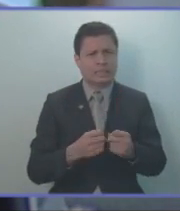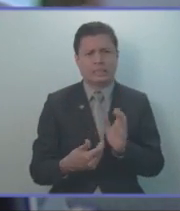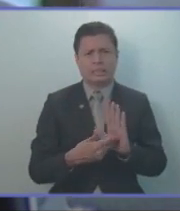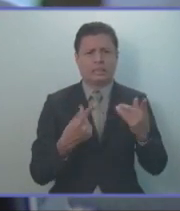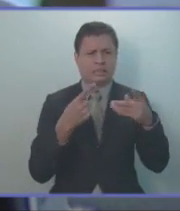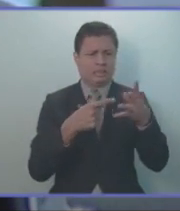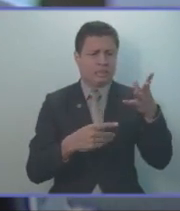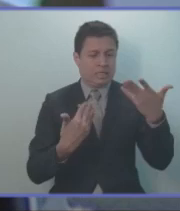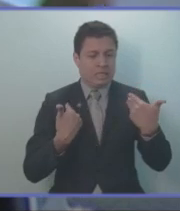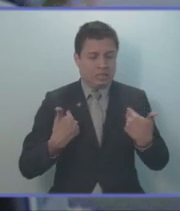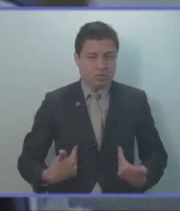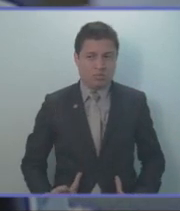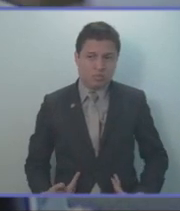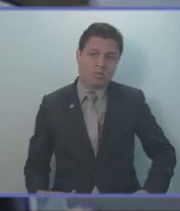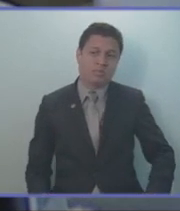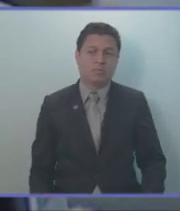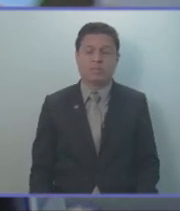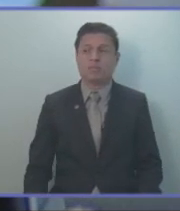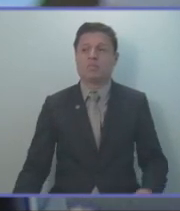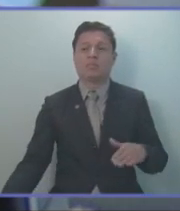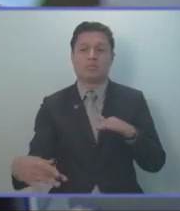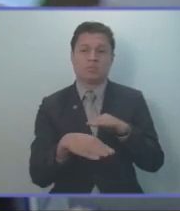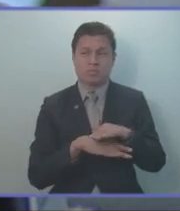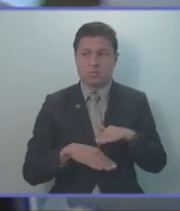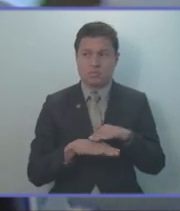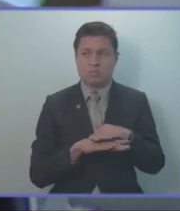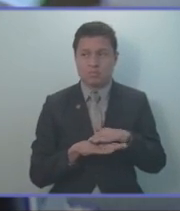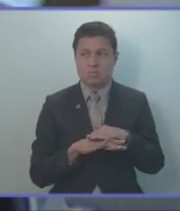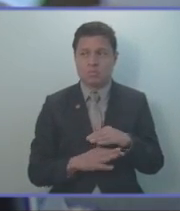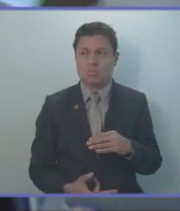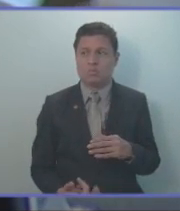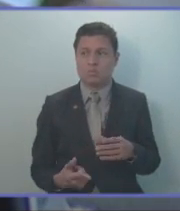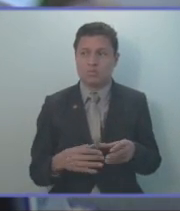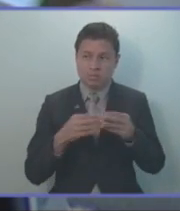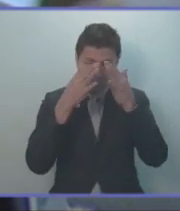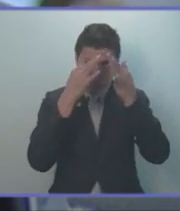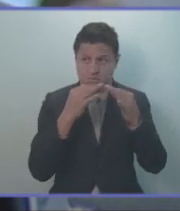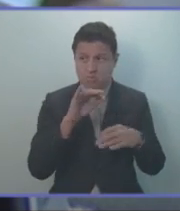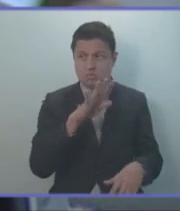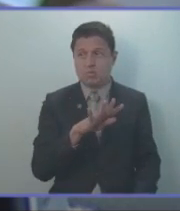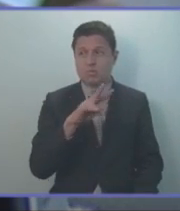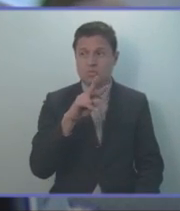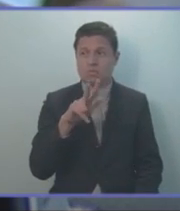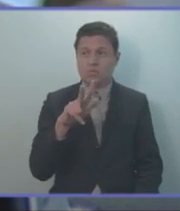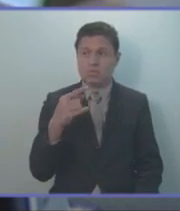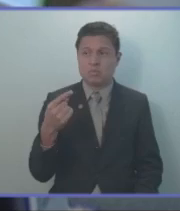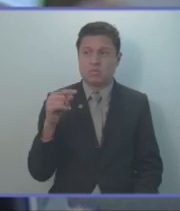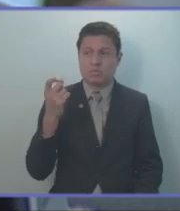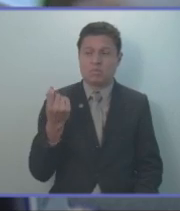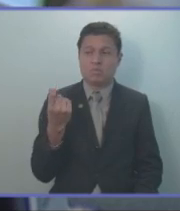humanos producto del conflicto armado. Dictamen número